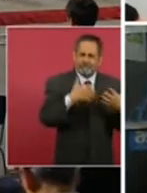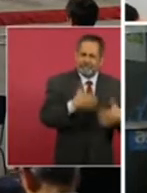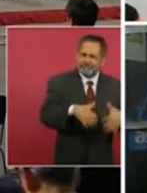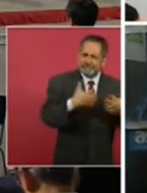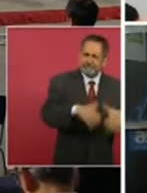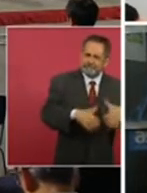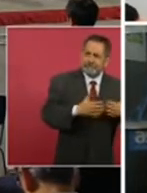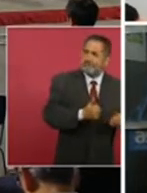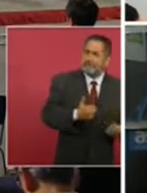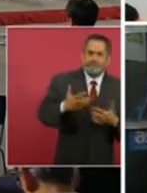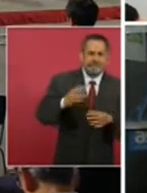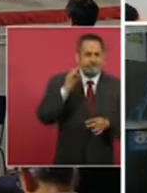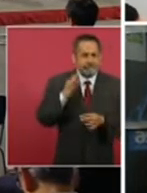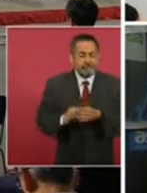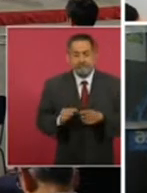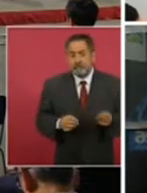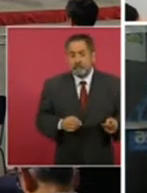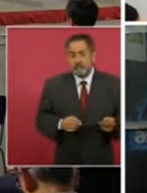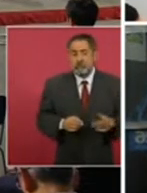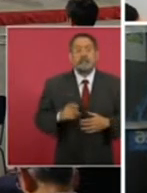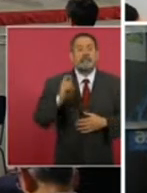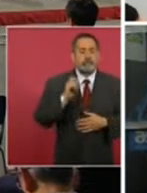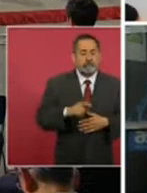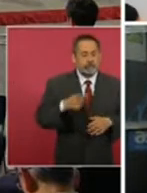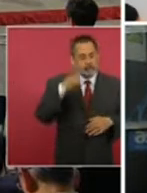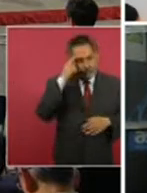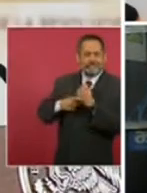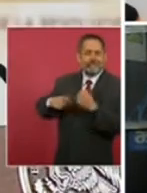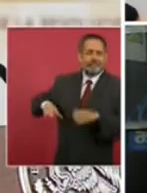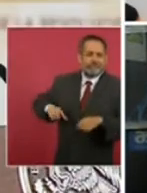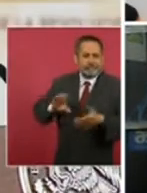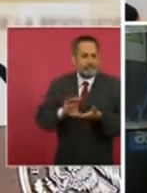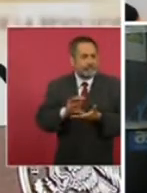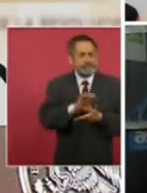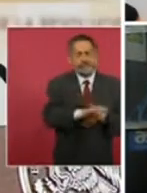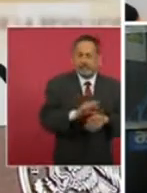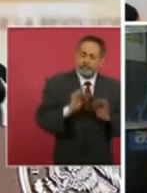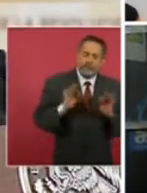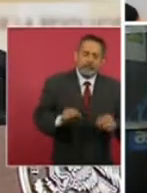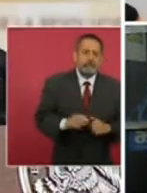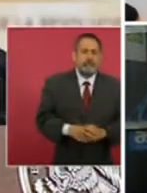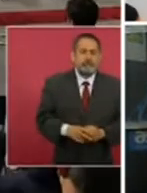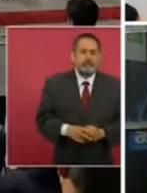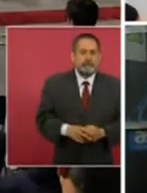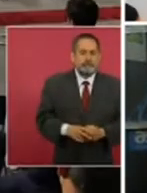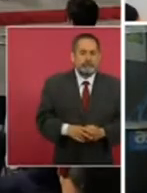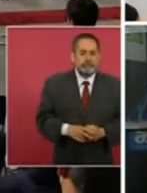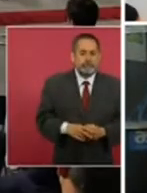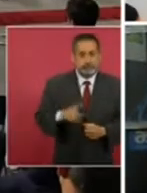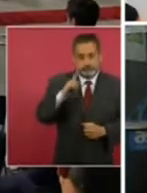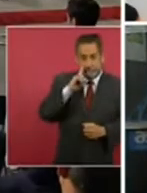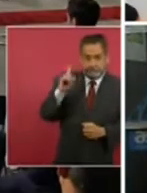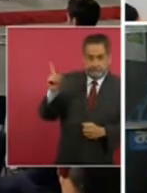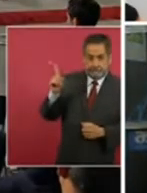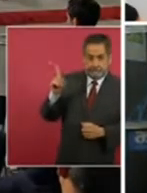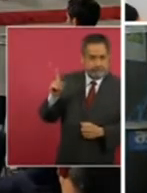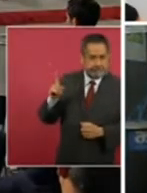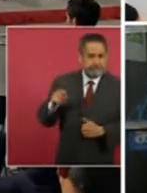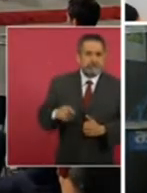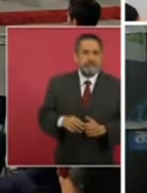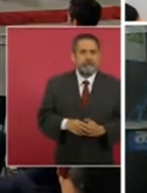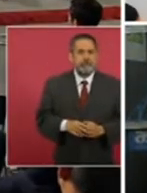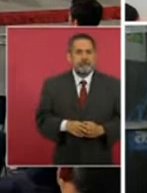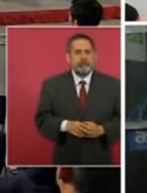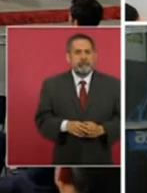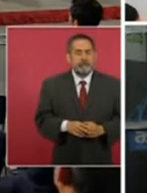análisis hacia mercancías no alimenticias, pues podemos ver que inclusive los crecimientos pasan de 100, doctor, y pasan hasta 200, 225%. Entonces, hacia el